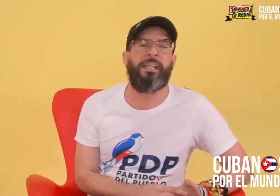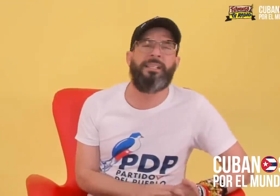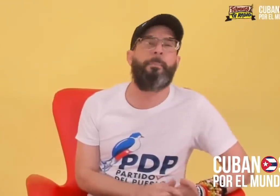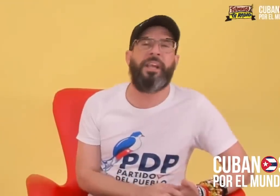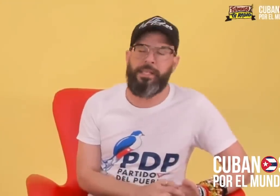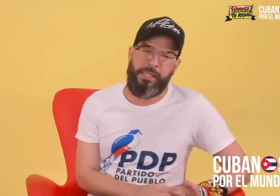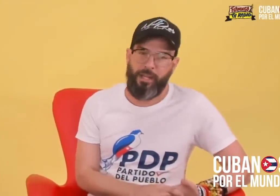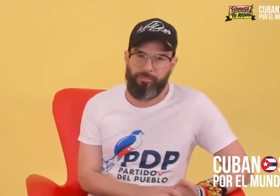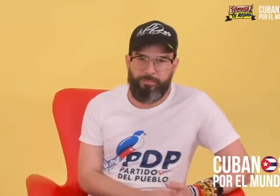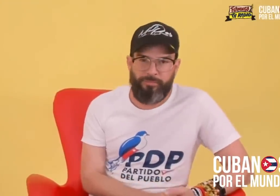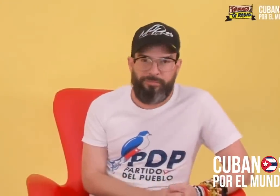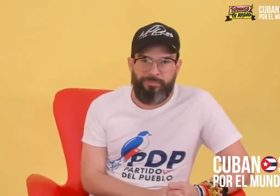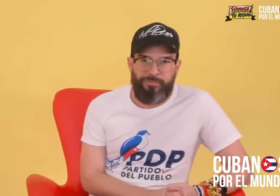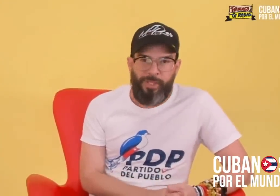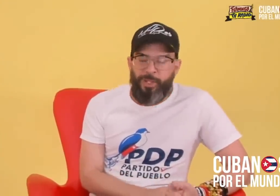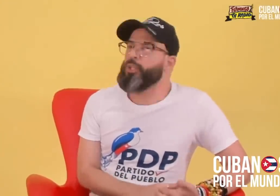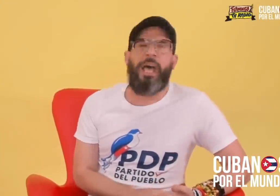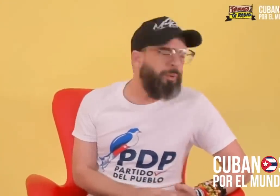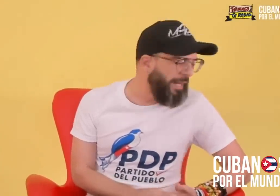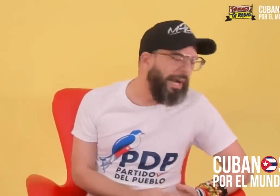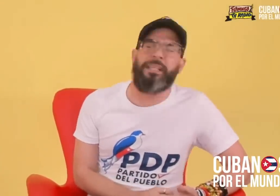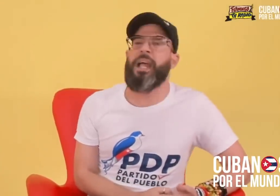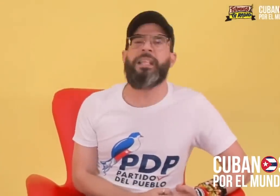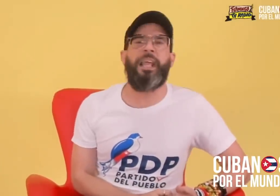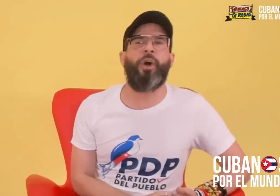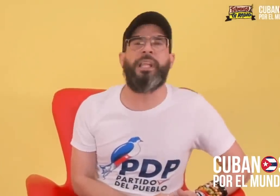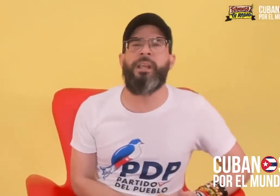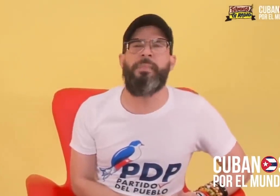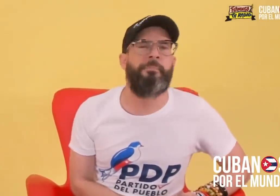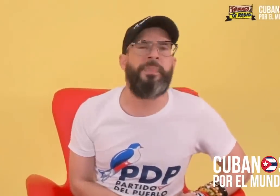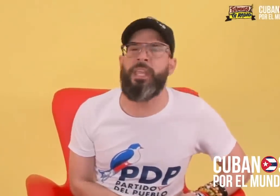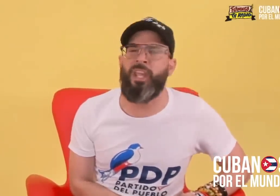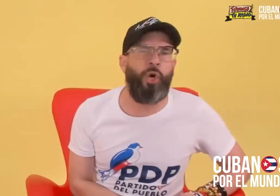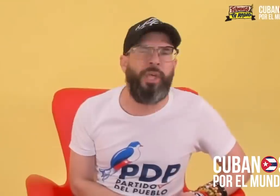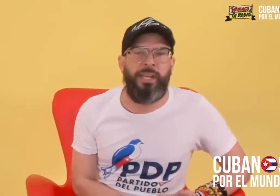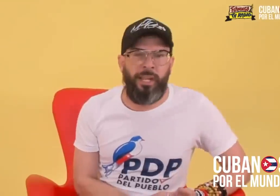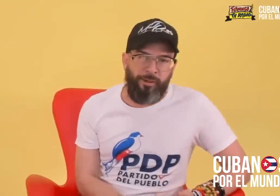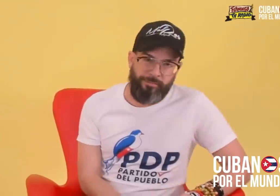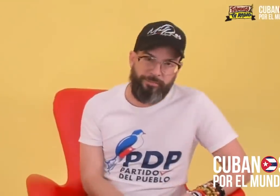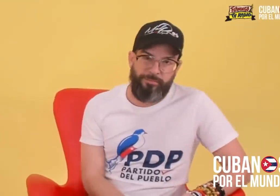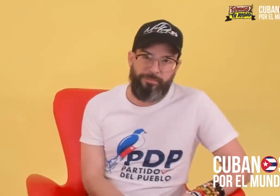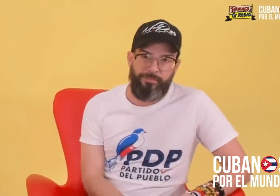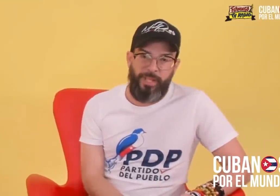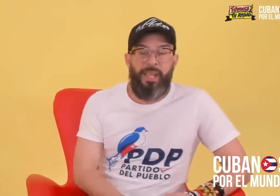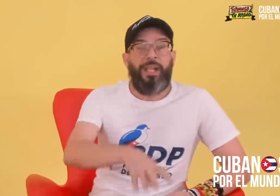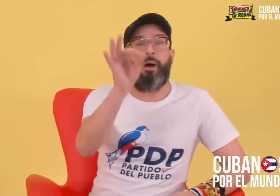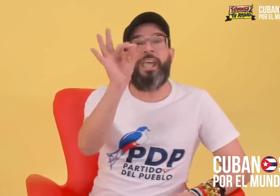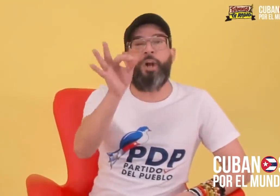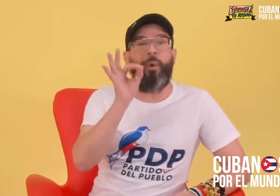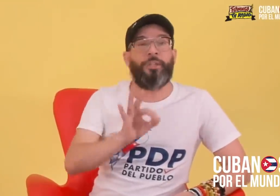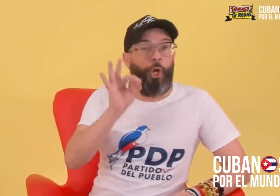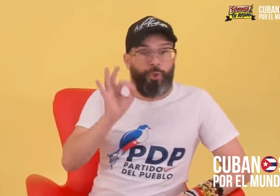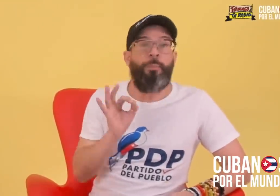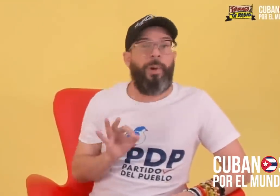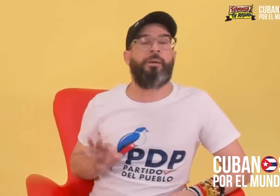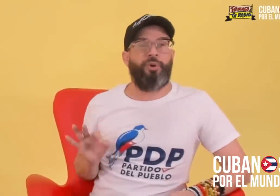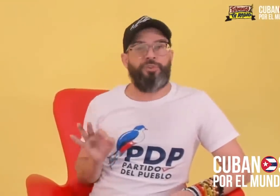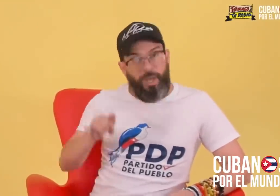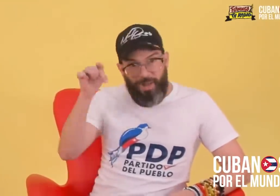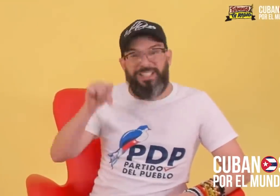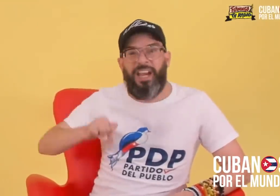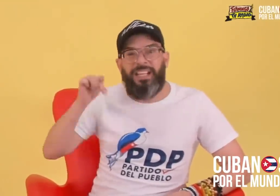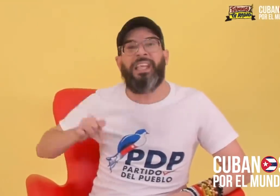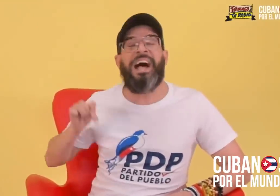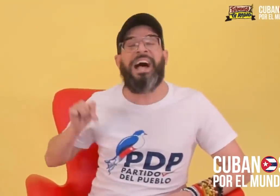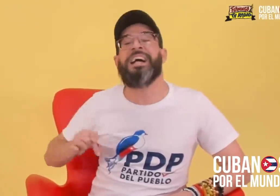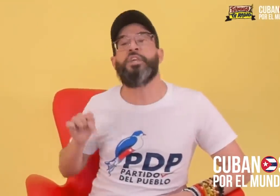das cuenta que esta gente está perdida? ¿Tú te das cuenta que esta gente lo que tiene es más miedo que dinero? Caballero, cuando los tumbemos,